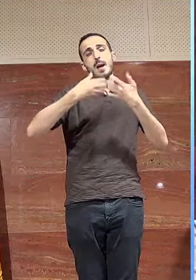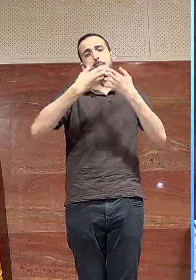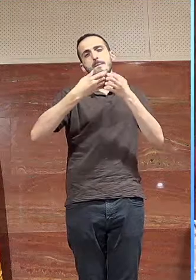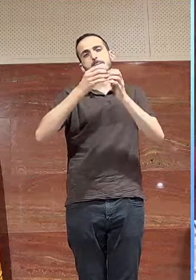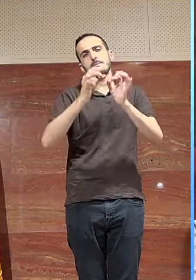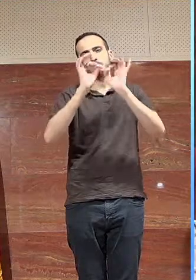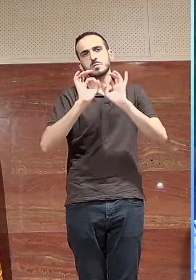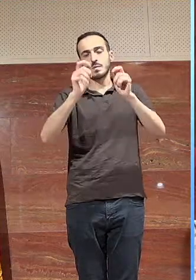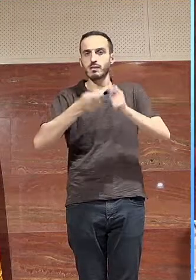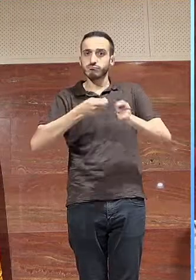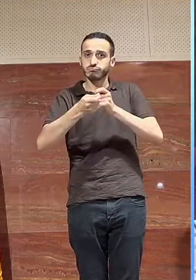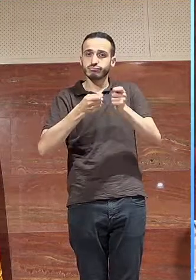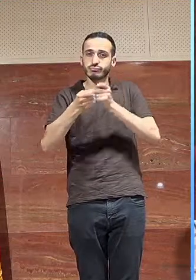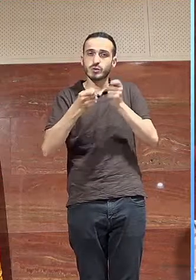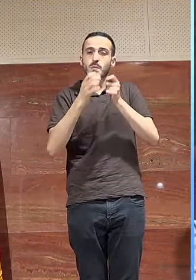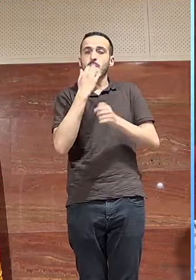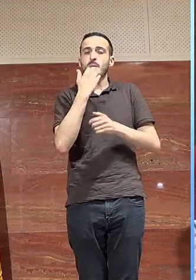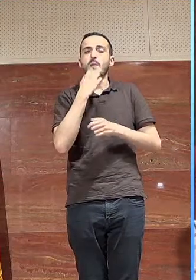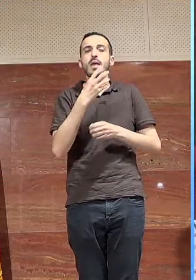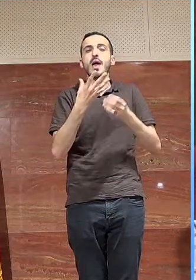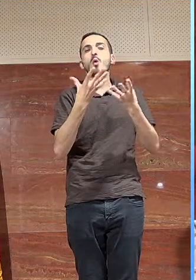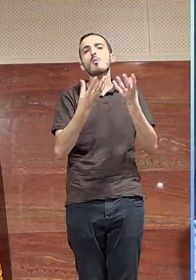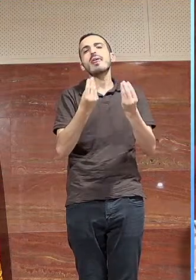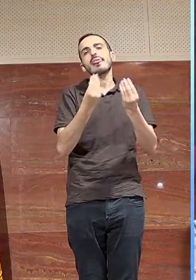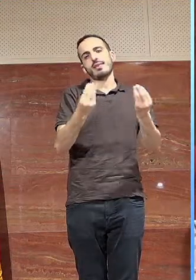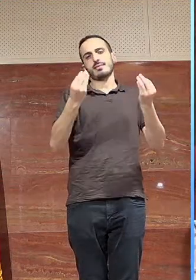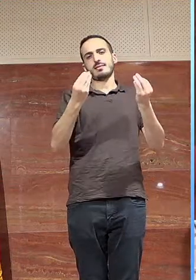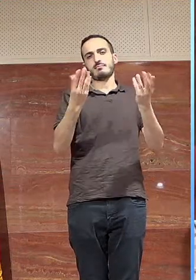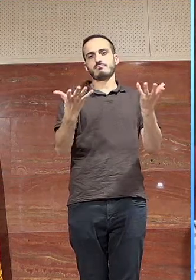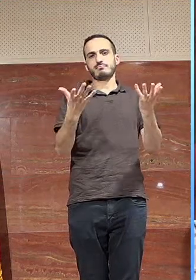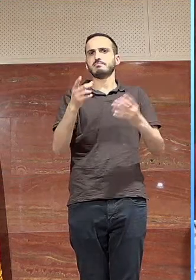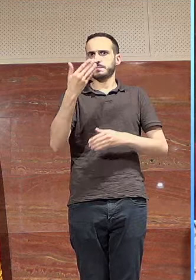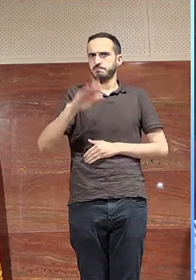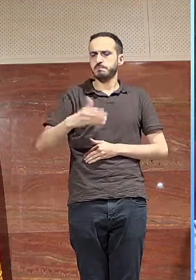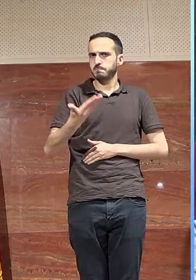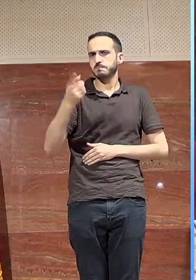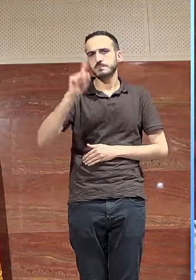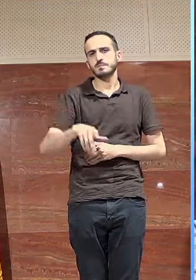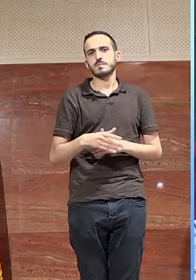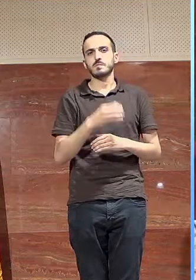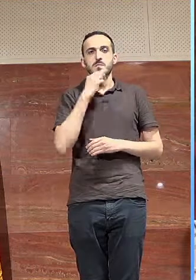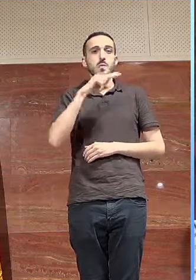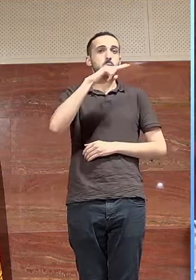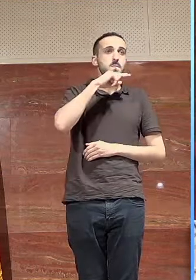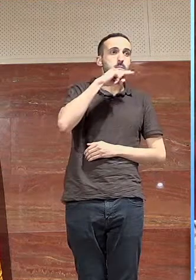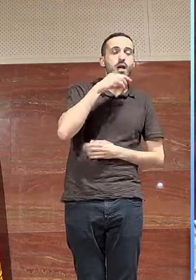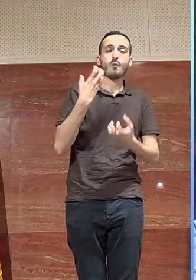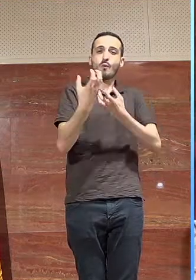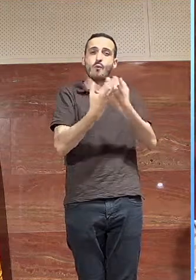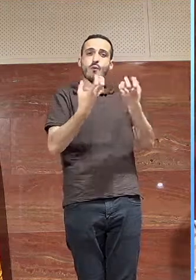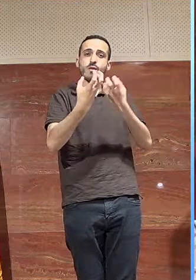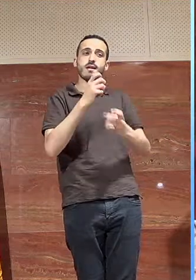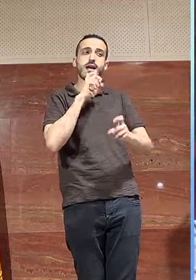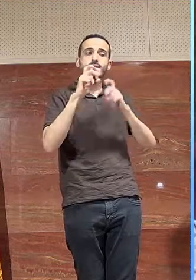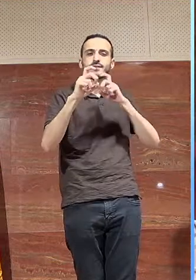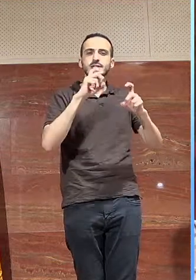también de humedad o en algunos en los cuartos de baños o en la cocina, etcétera, para que te avise en